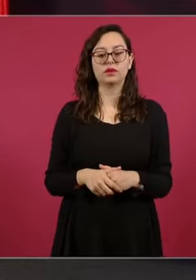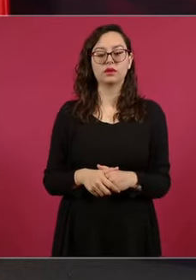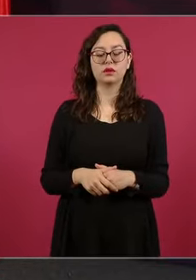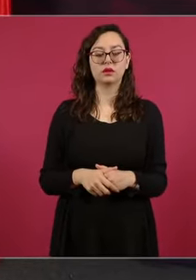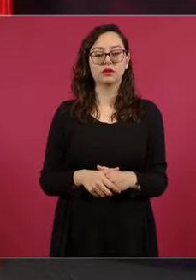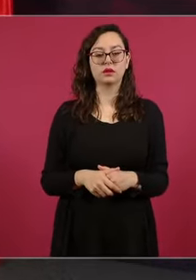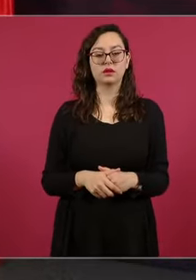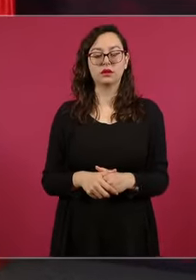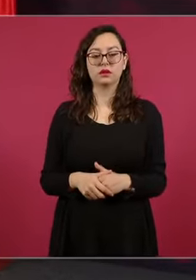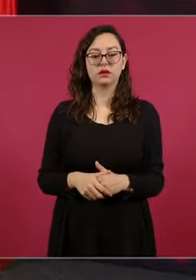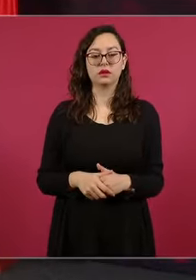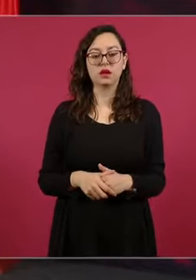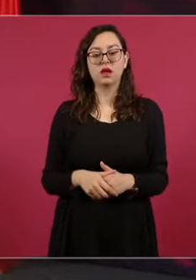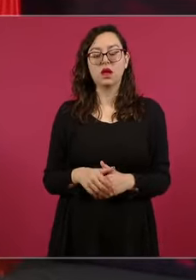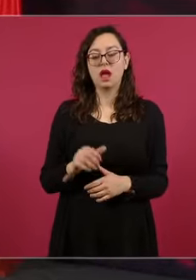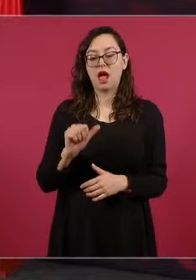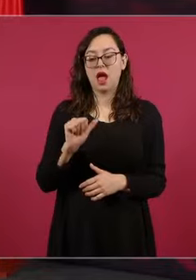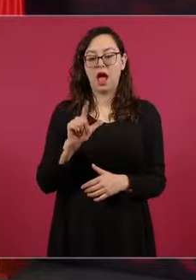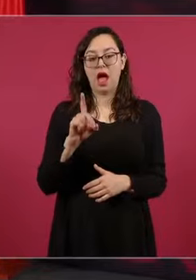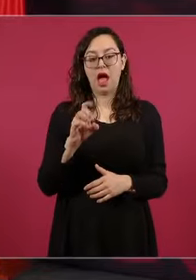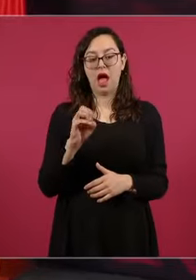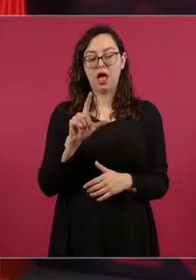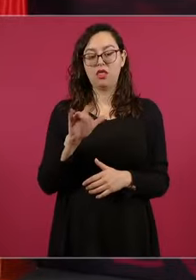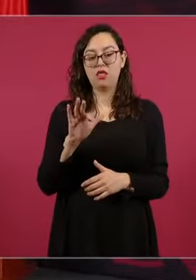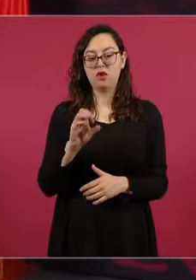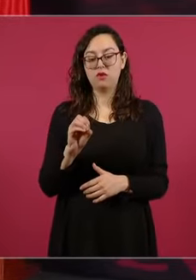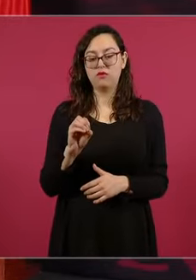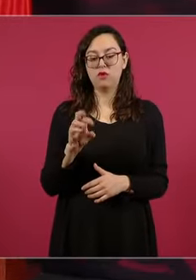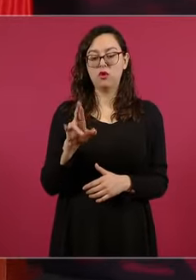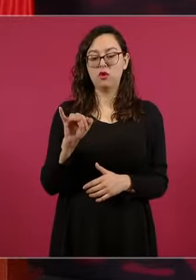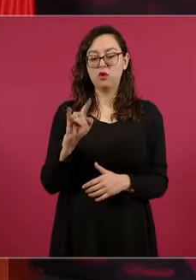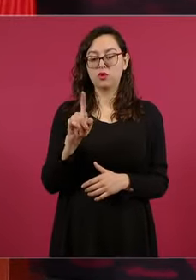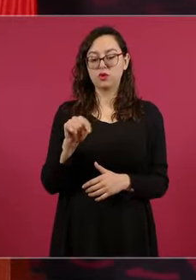con don Adolfo Ruiz Cortines,